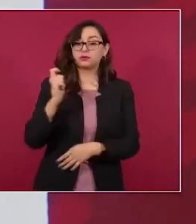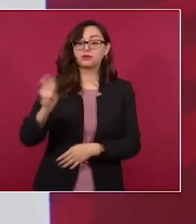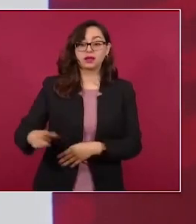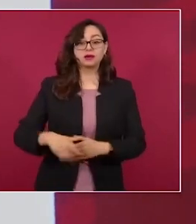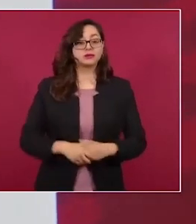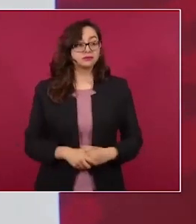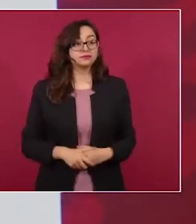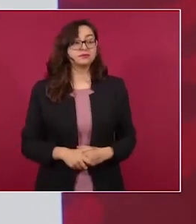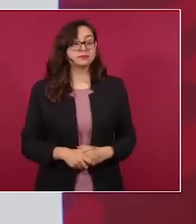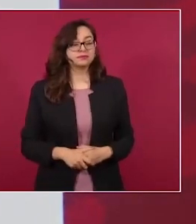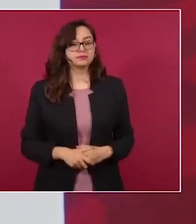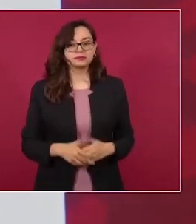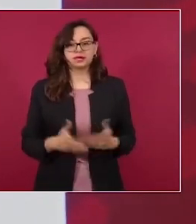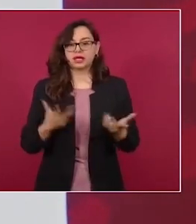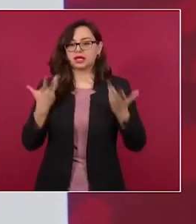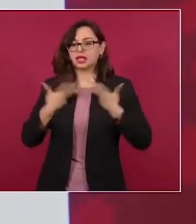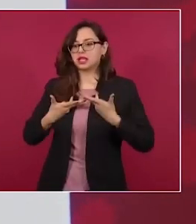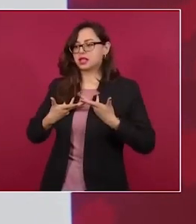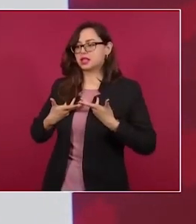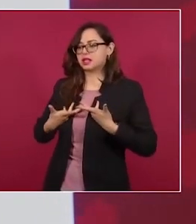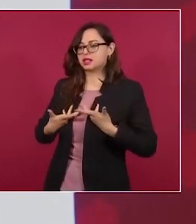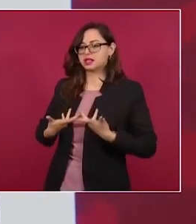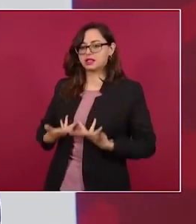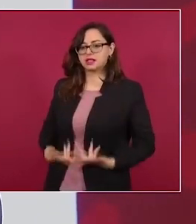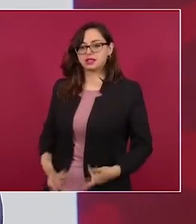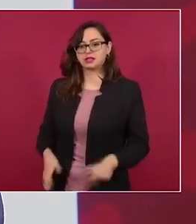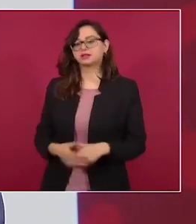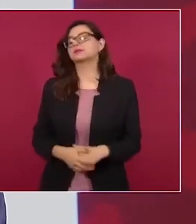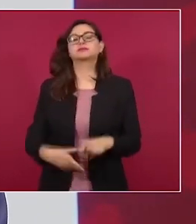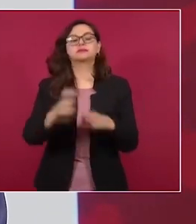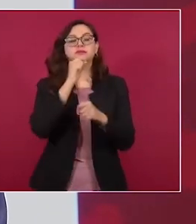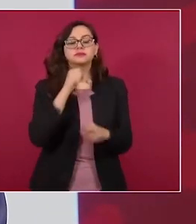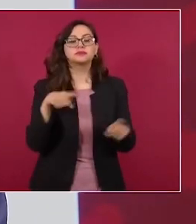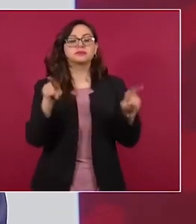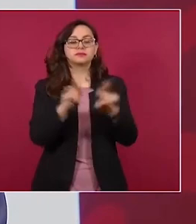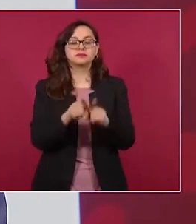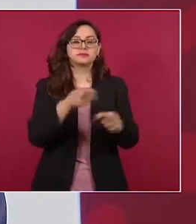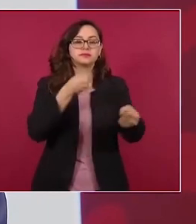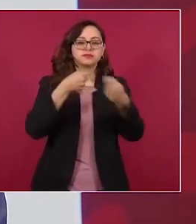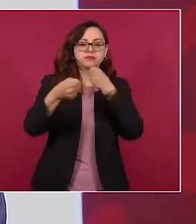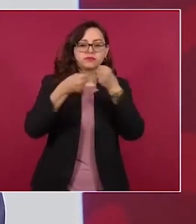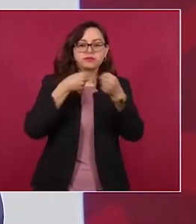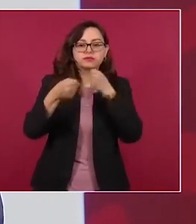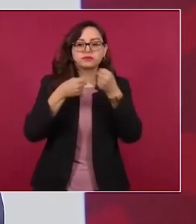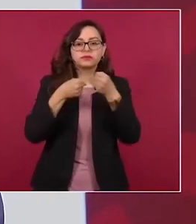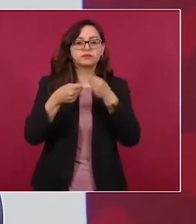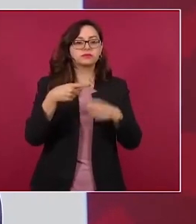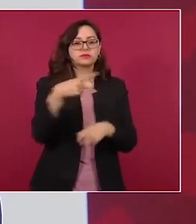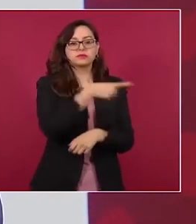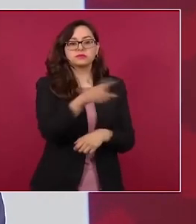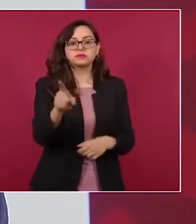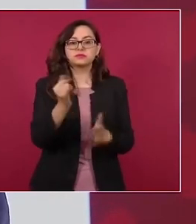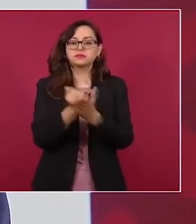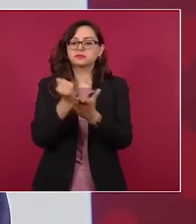que no pagaban y no lo sabían